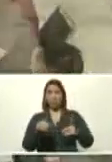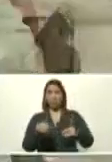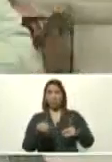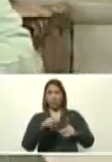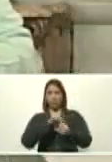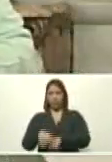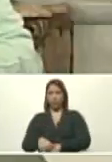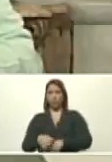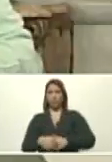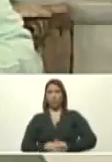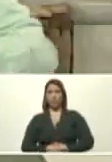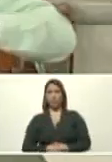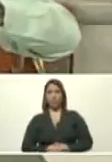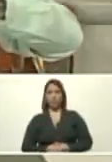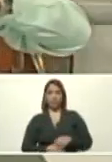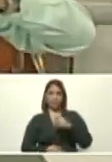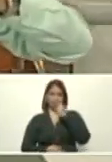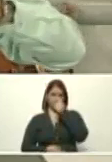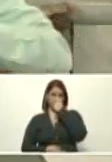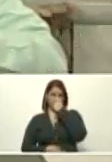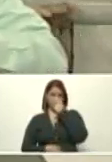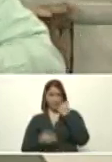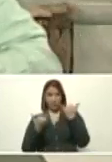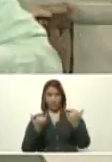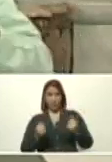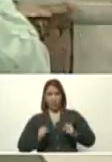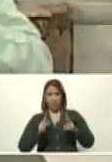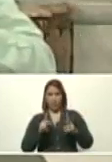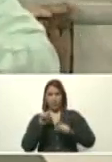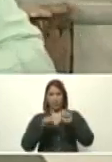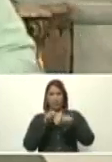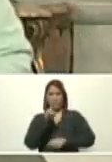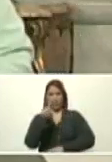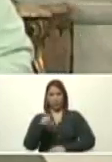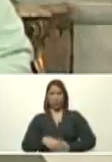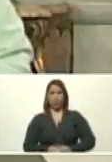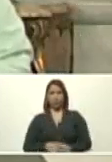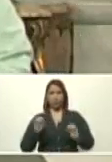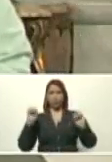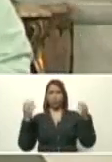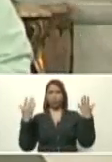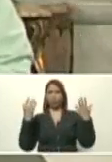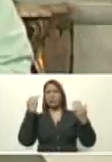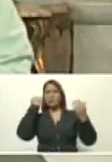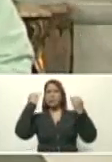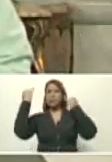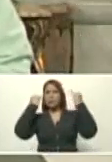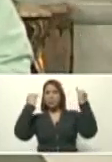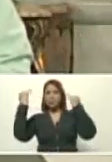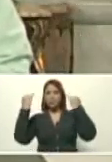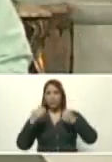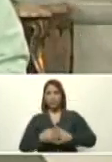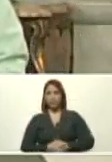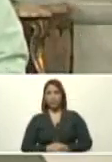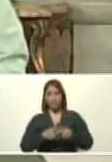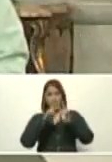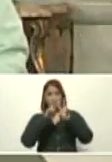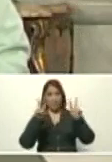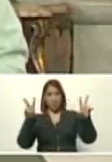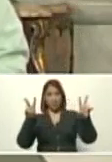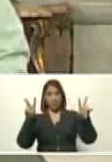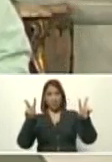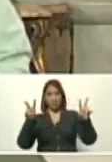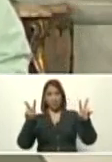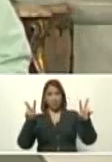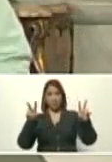derrota. Y en esta oportunidad, en el siglo XXI, triunfarán los ideales de paz